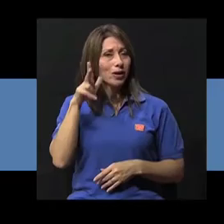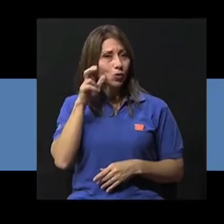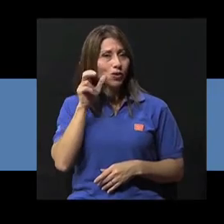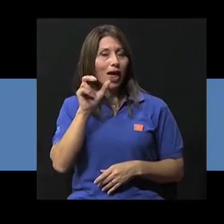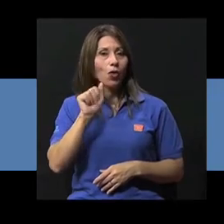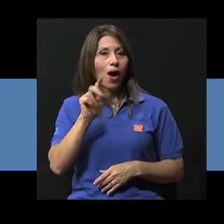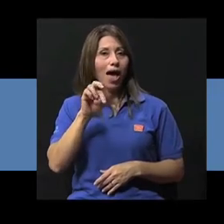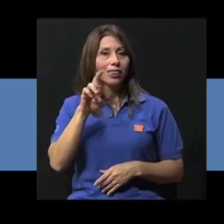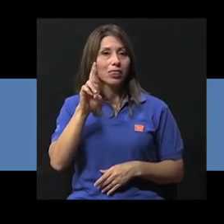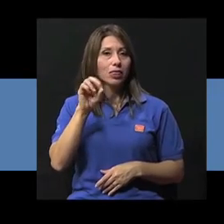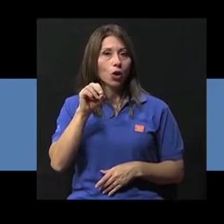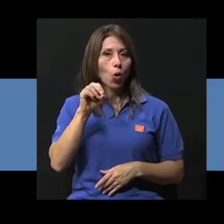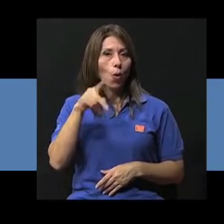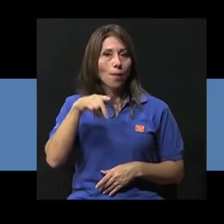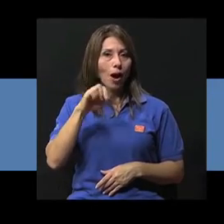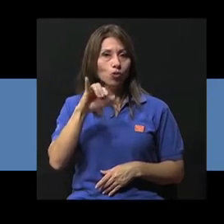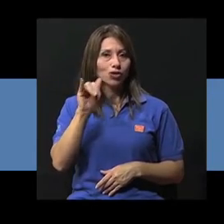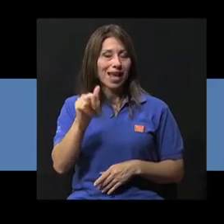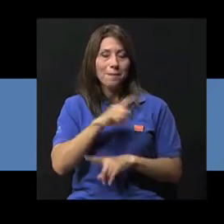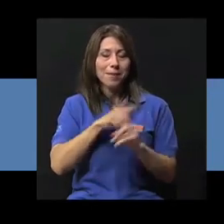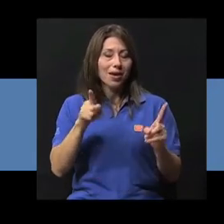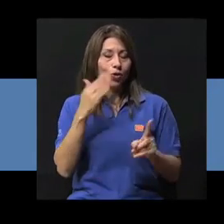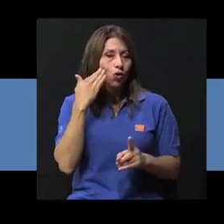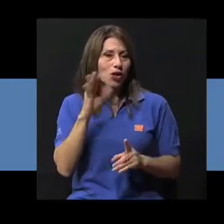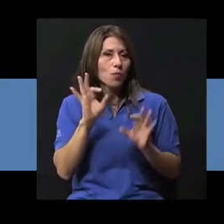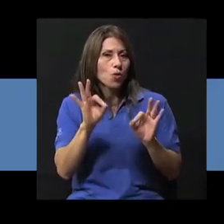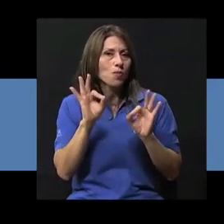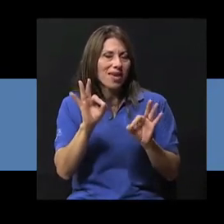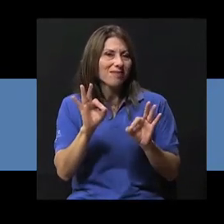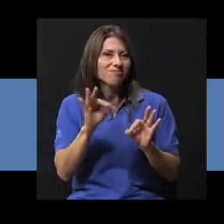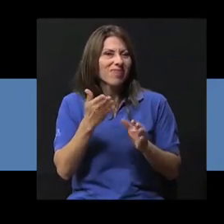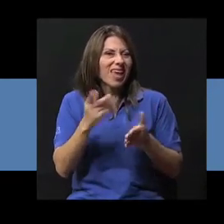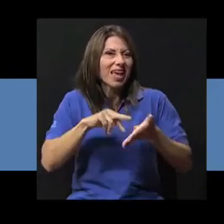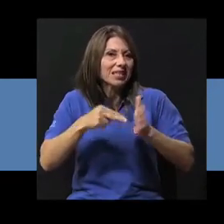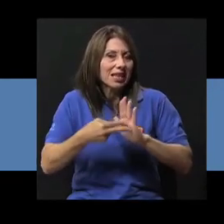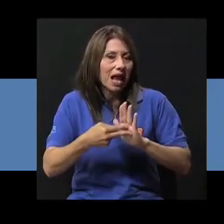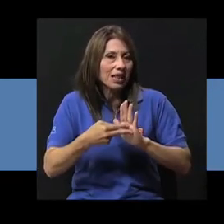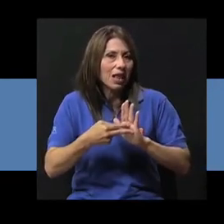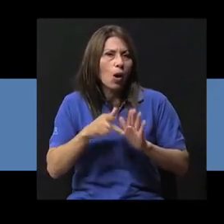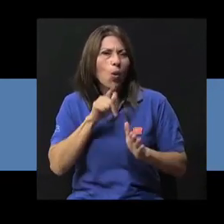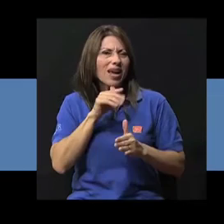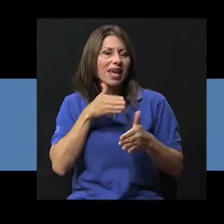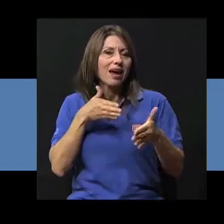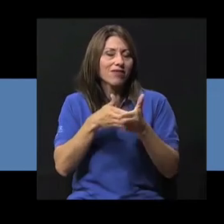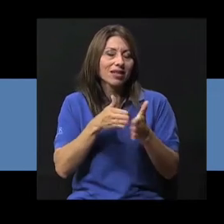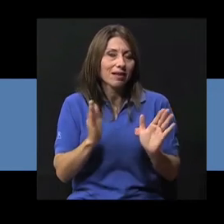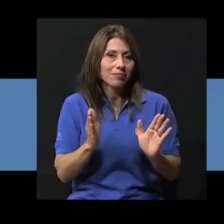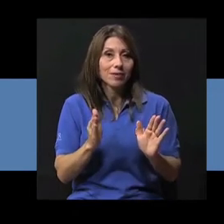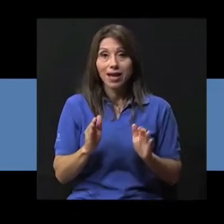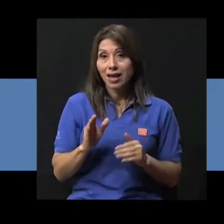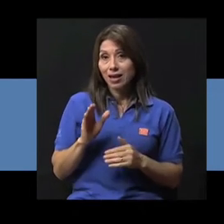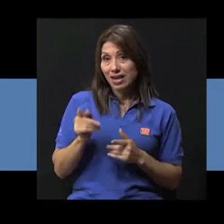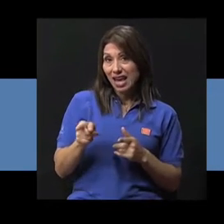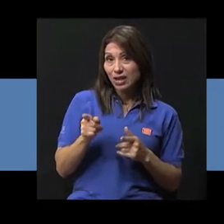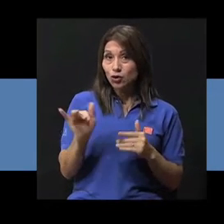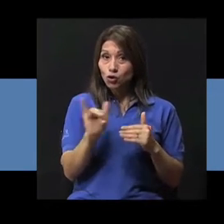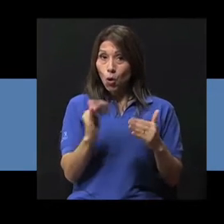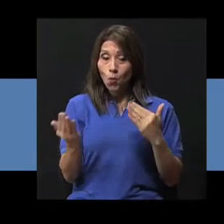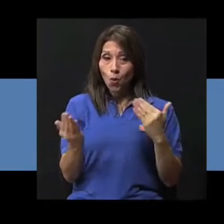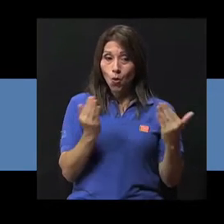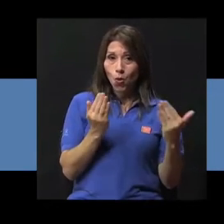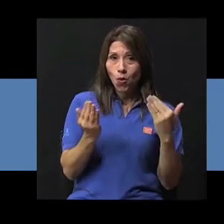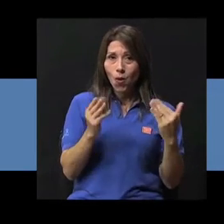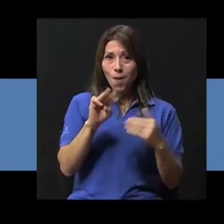comienzan a probar fuera del matrimonio, y eso lo lleva a la destrucción. La andropausia es como